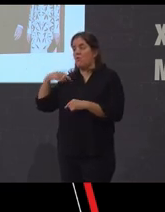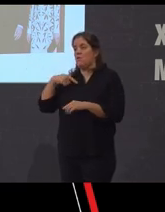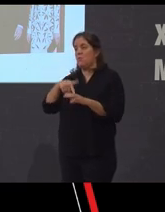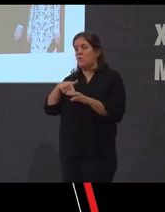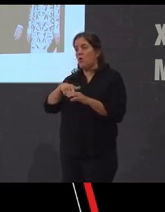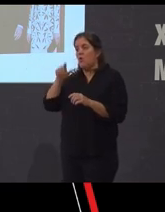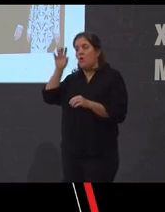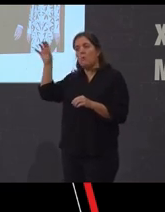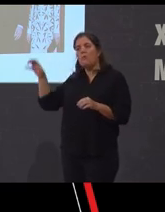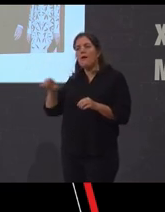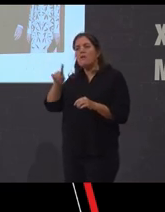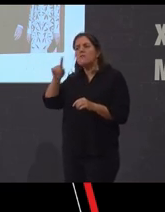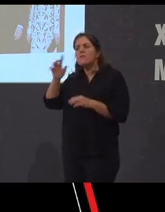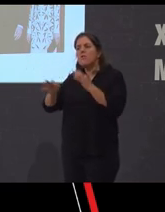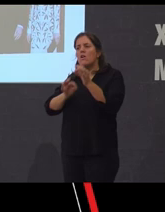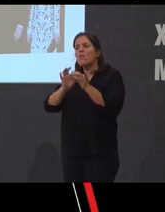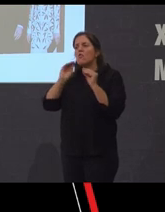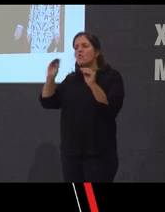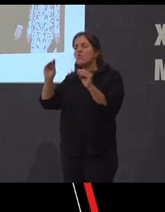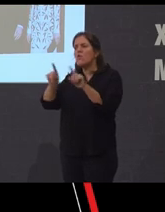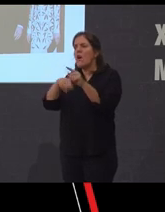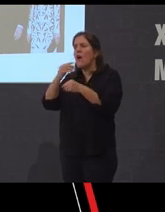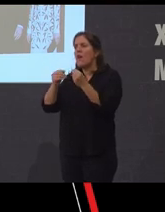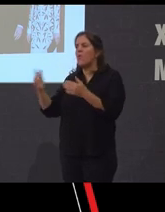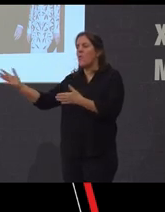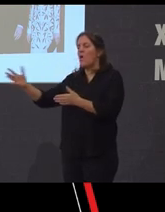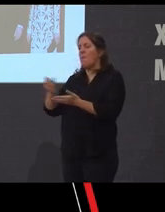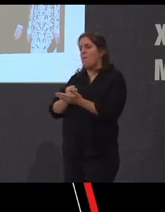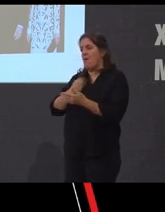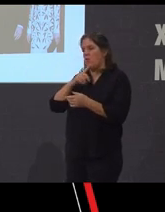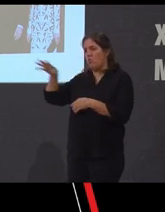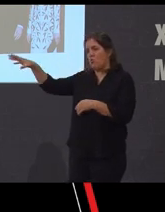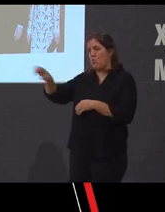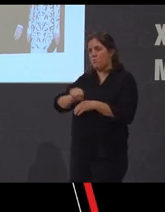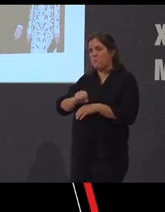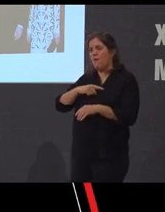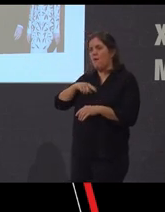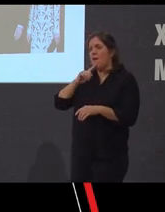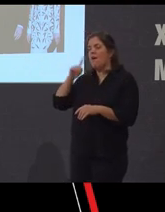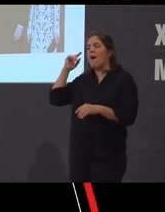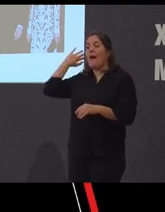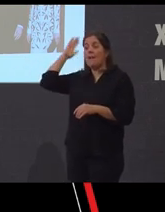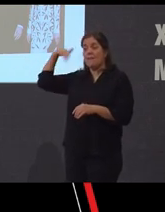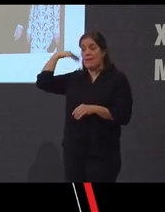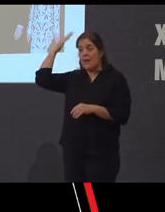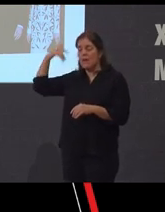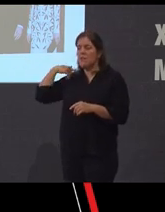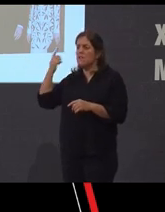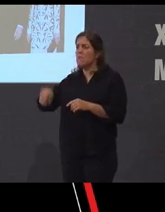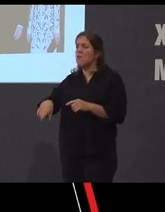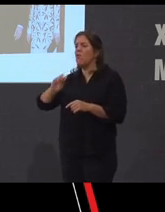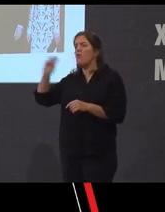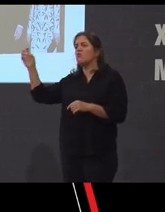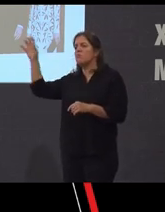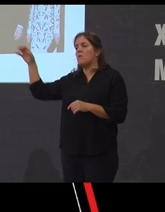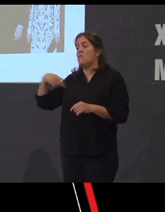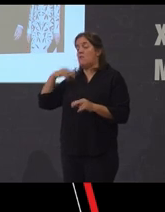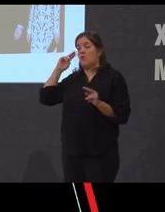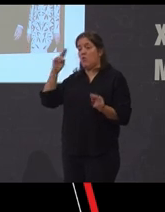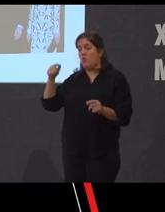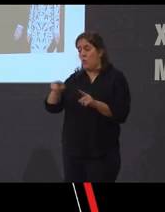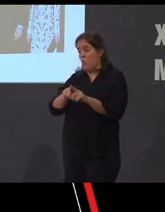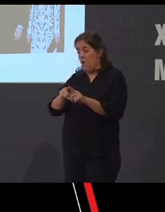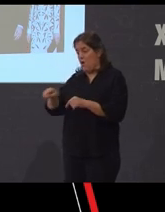Petróleo, fixeron un embargo de petróleo a Israel e aos países que recoñecían a Israel, como era